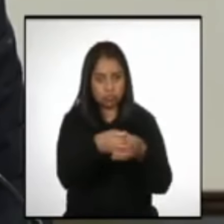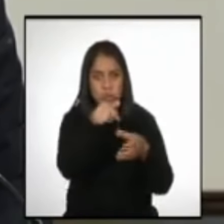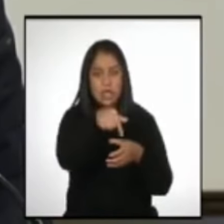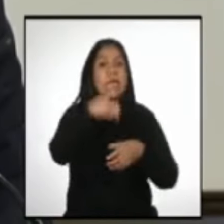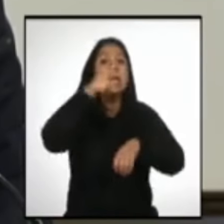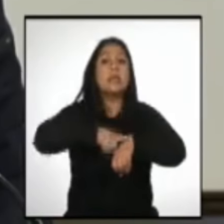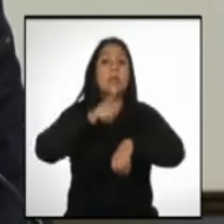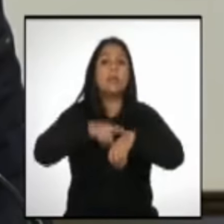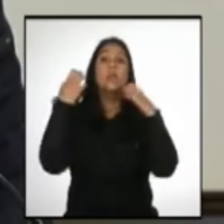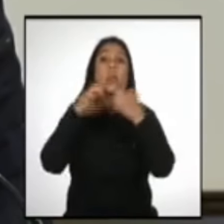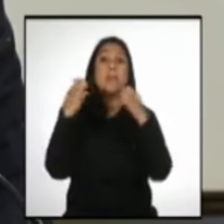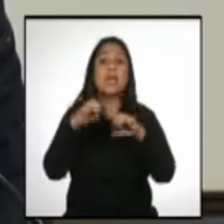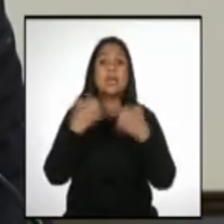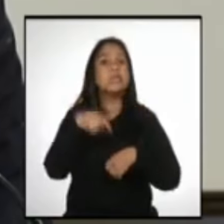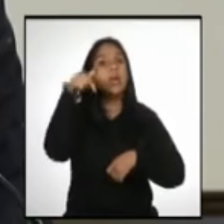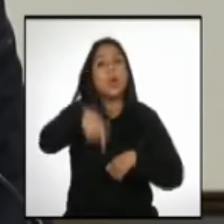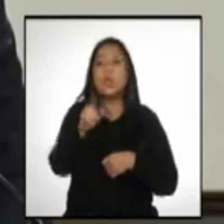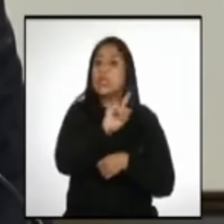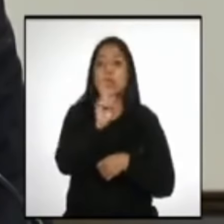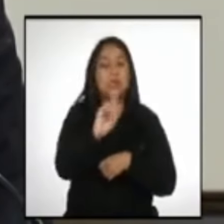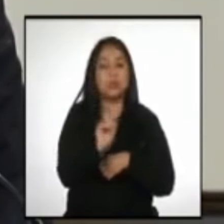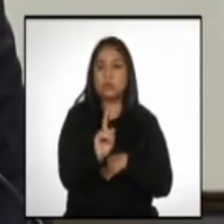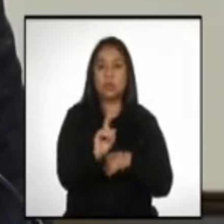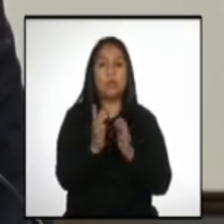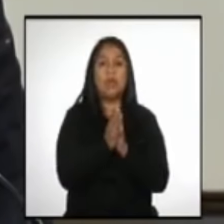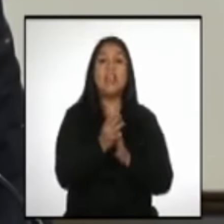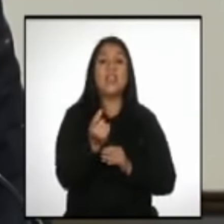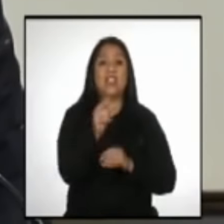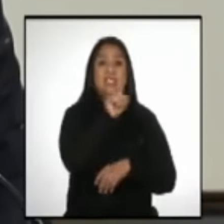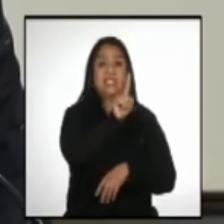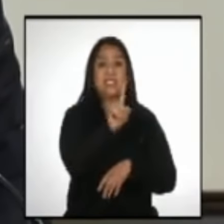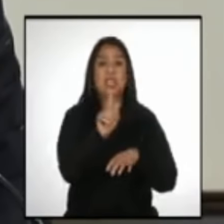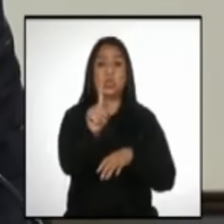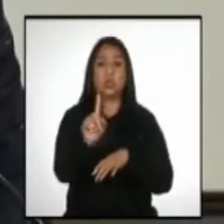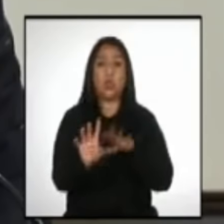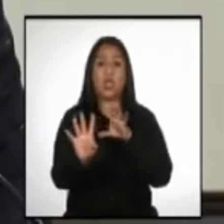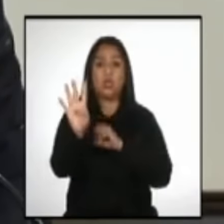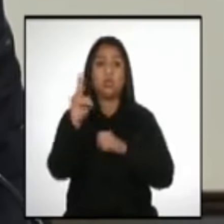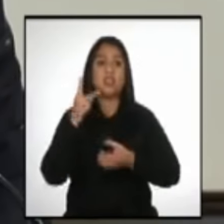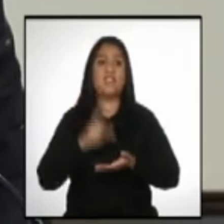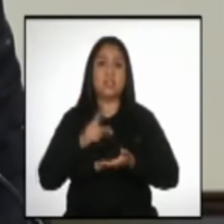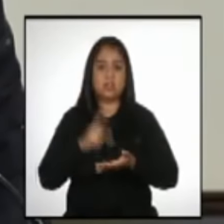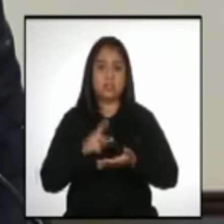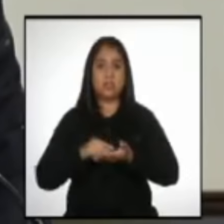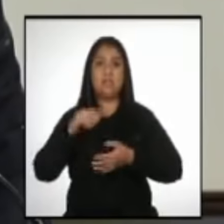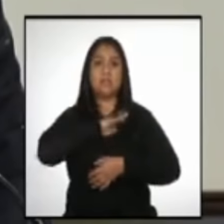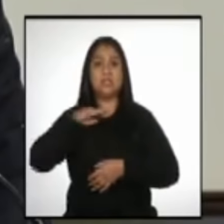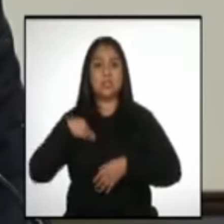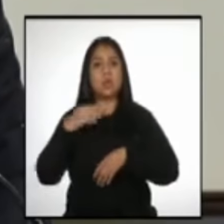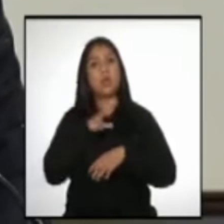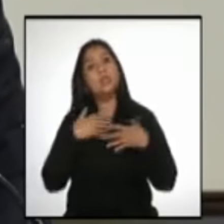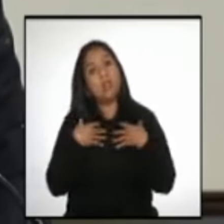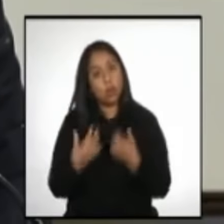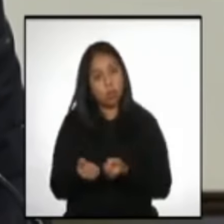no estar atendiendo más de las 114 veces que los funcionarios del Ministerio